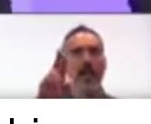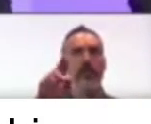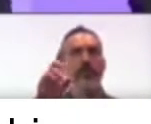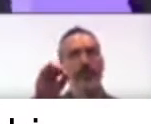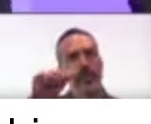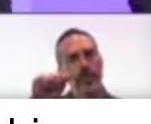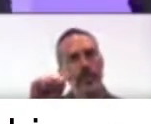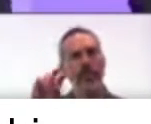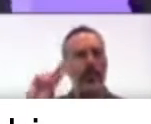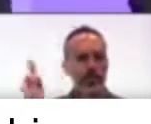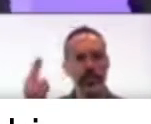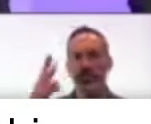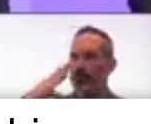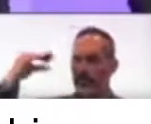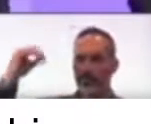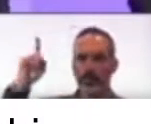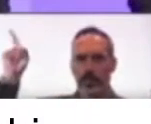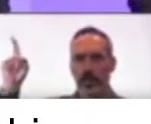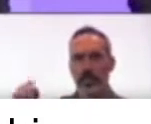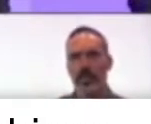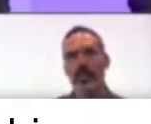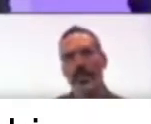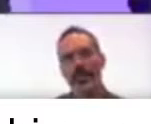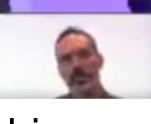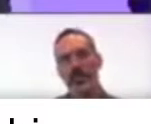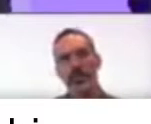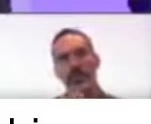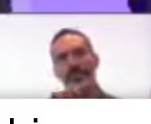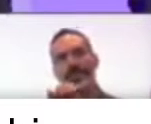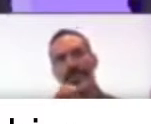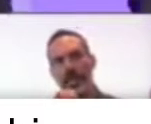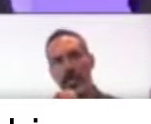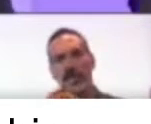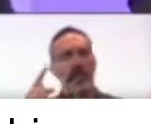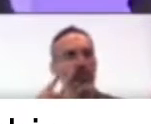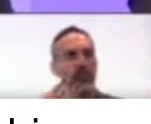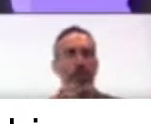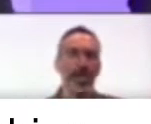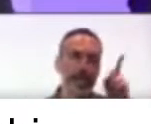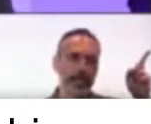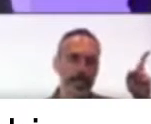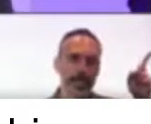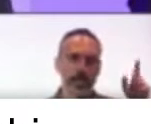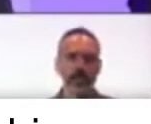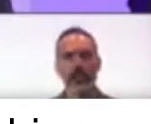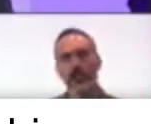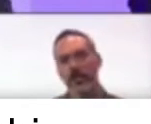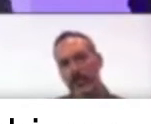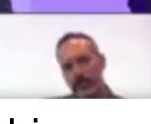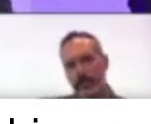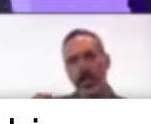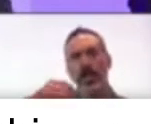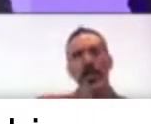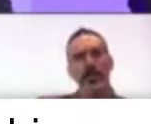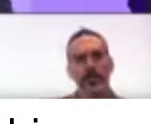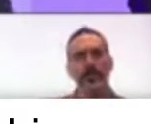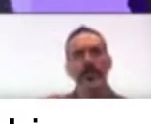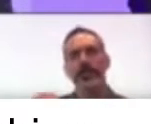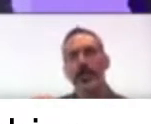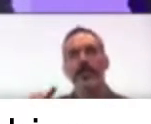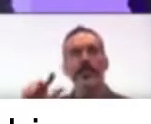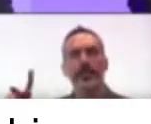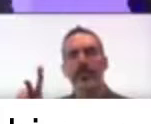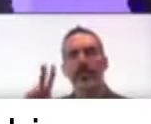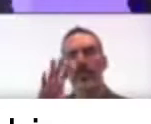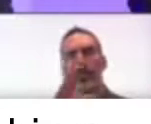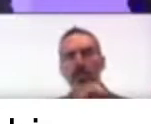Tecnológico en el Instituto Tecnológico de Puebla, las avenidas de la 14, 16 y 18 Oriente, la